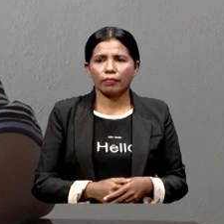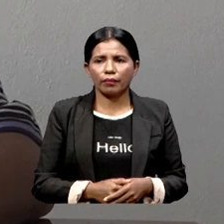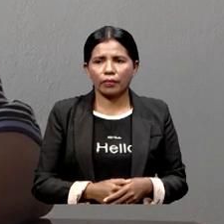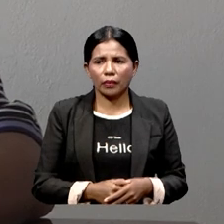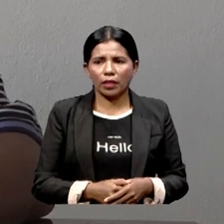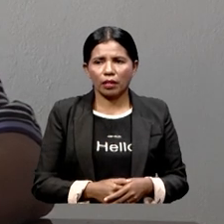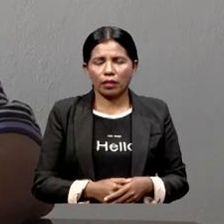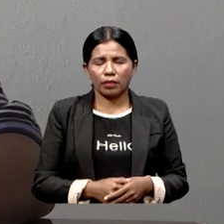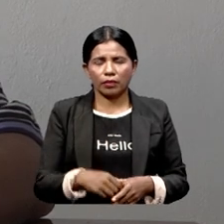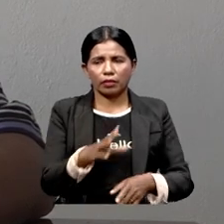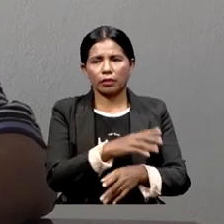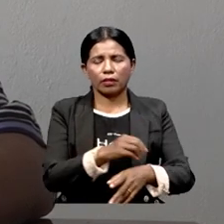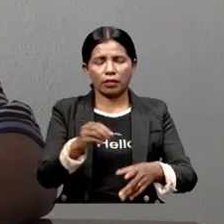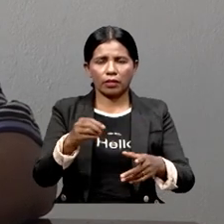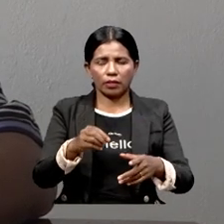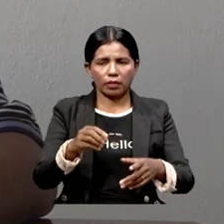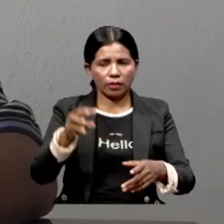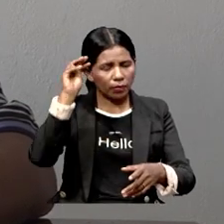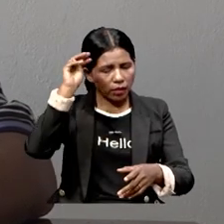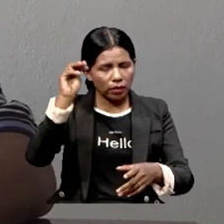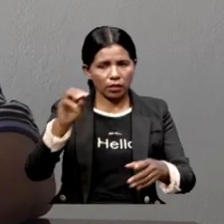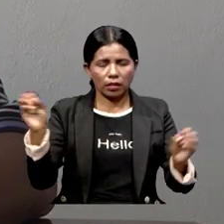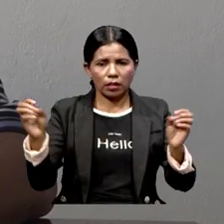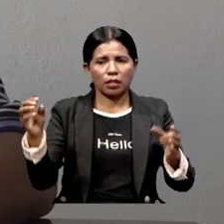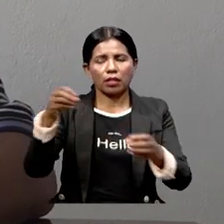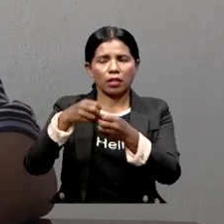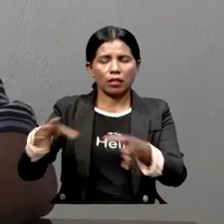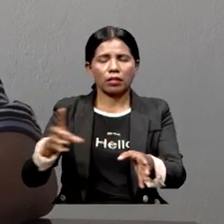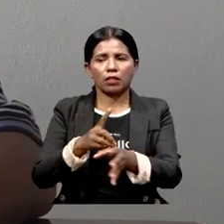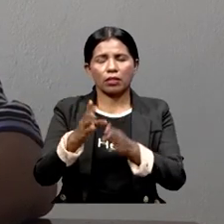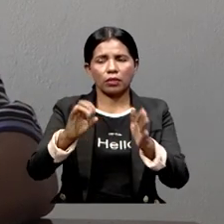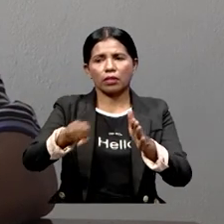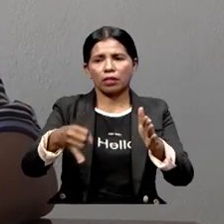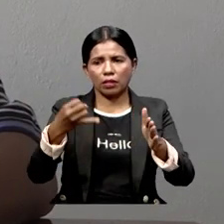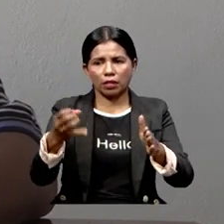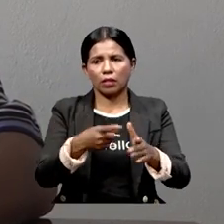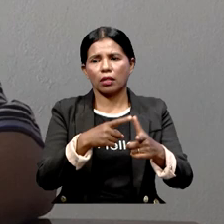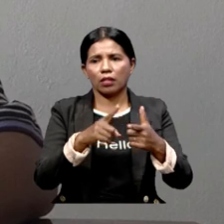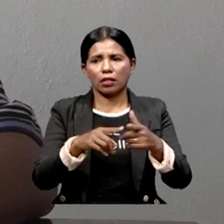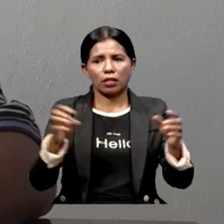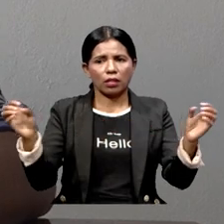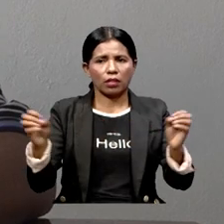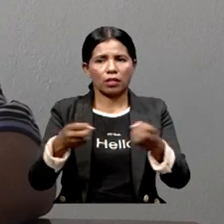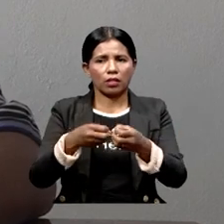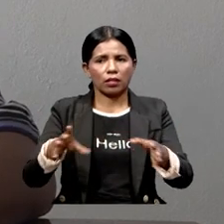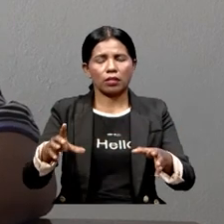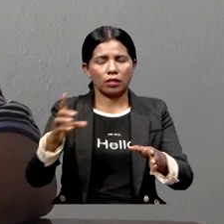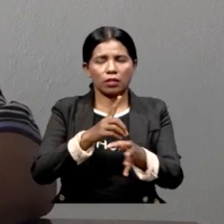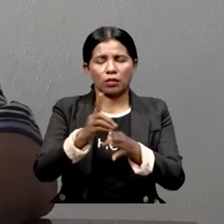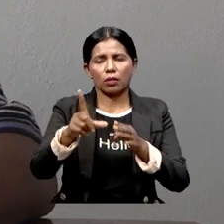ministro de espacio un día después en la comisión director general o director nacional sin el incluido dar la comisión director Lucien Lima la